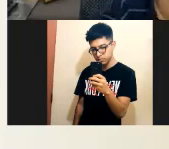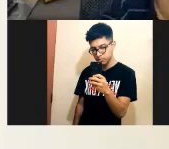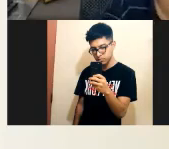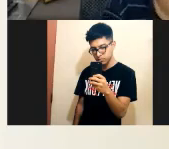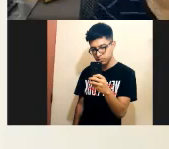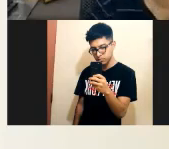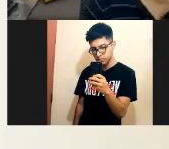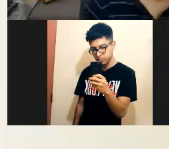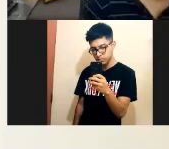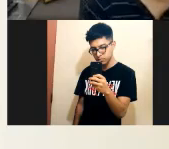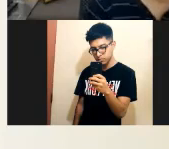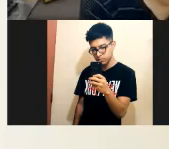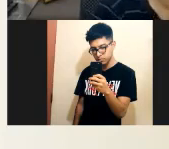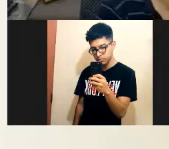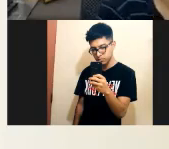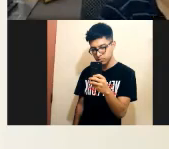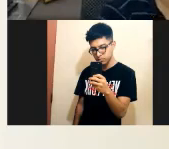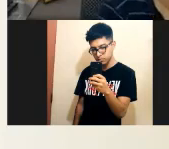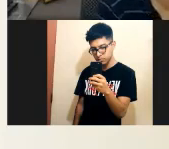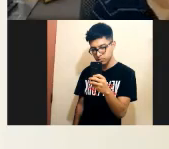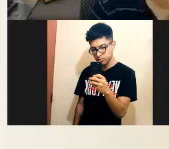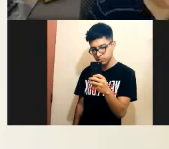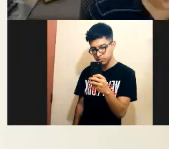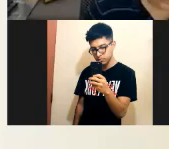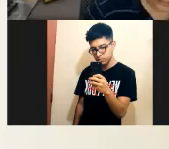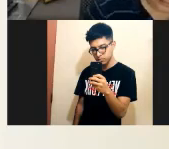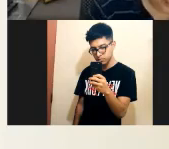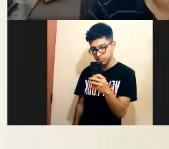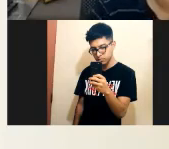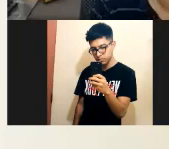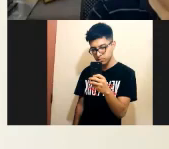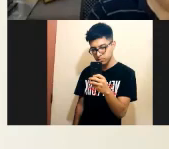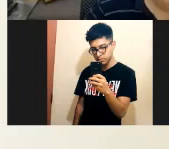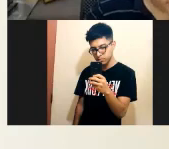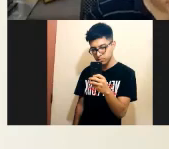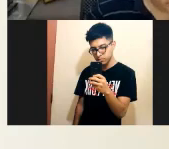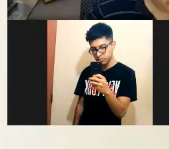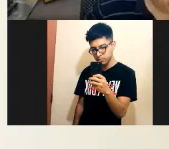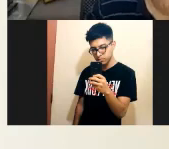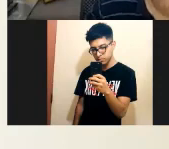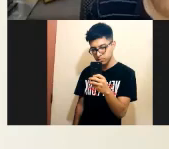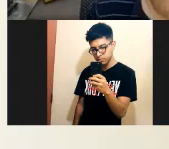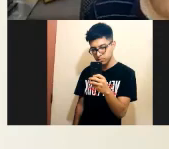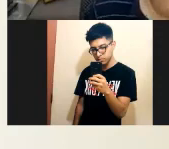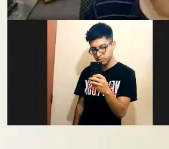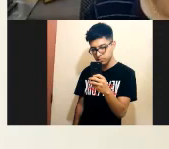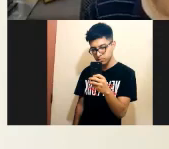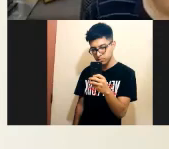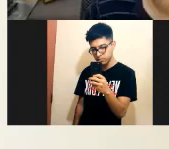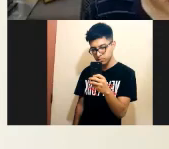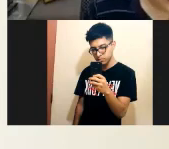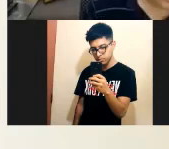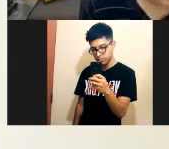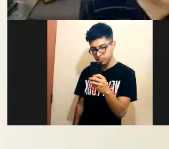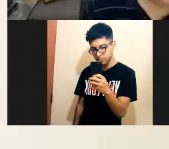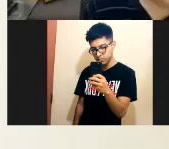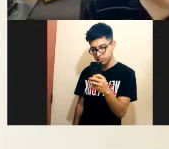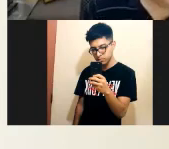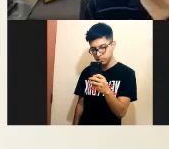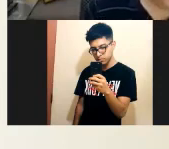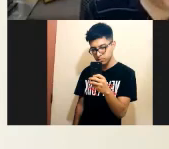hablando que están en Izamal. En Izamal las condiciones de temperatura andan más o menos en época de calor 35